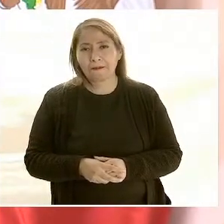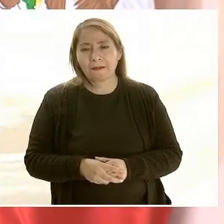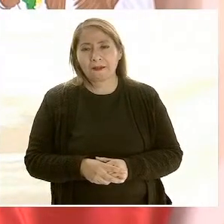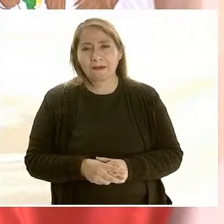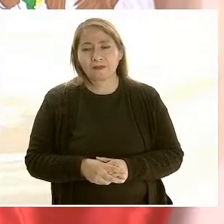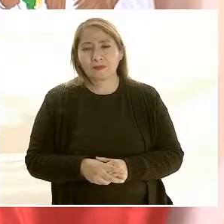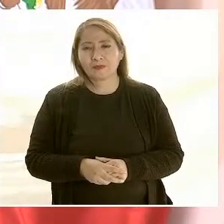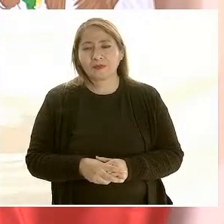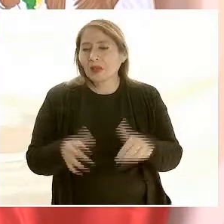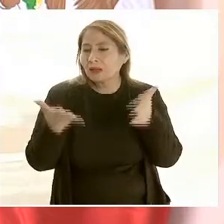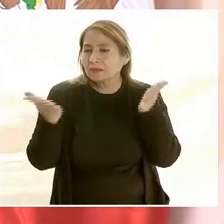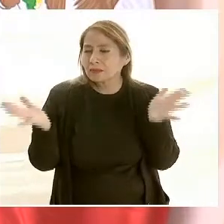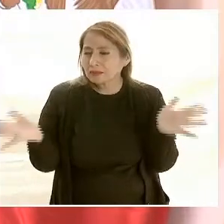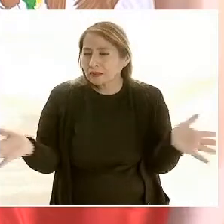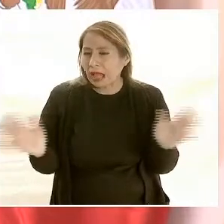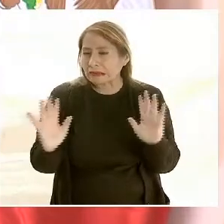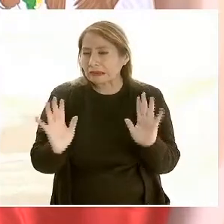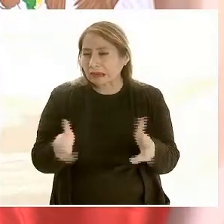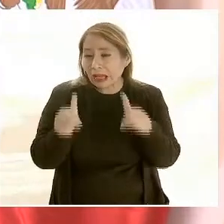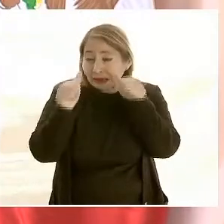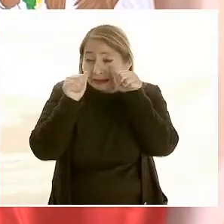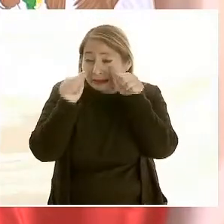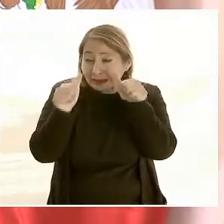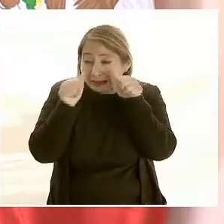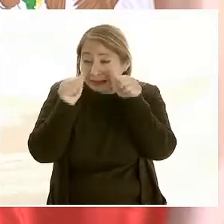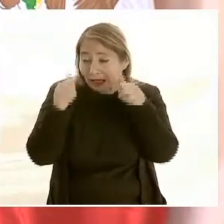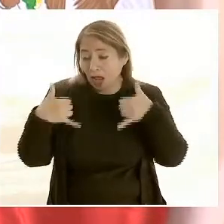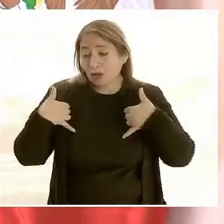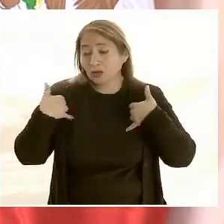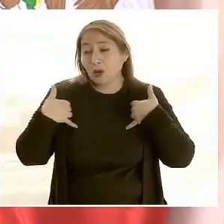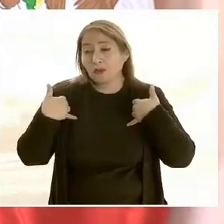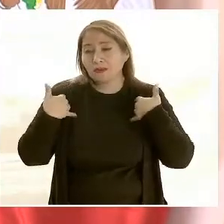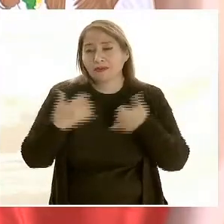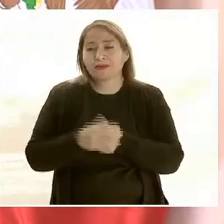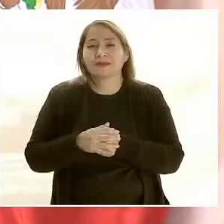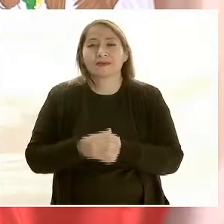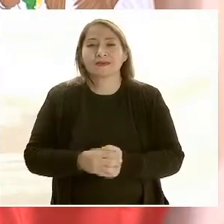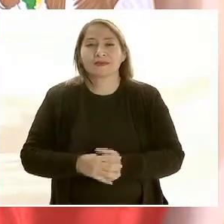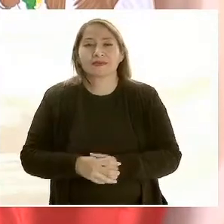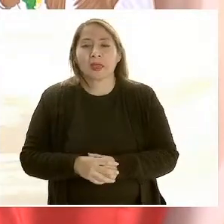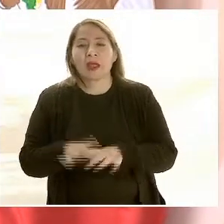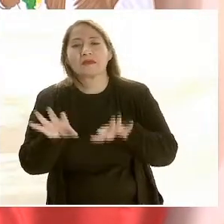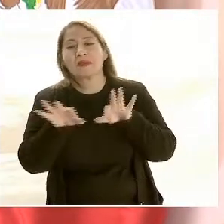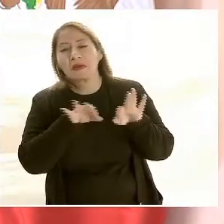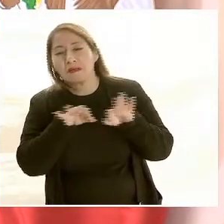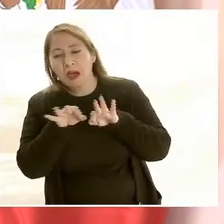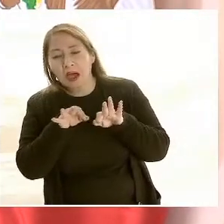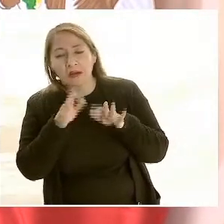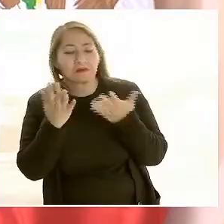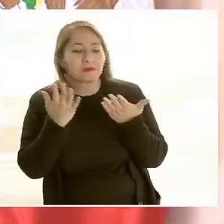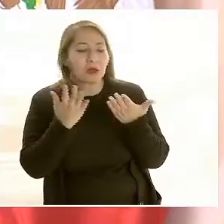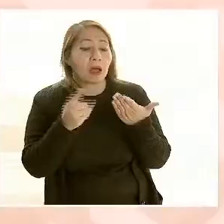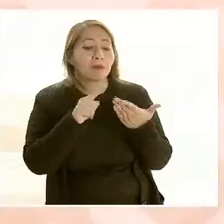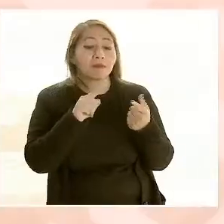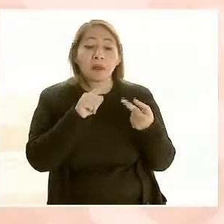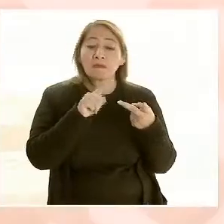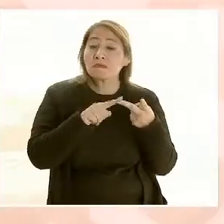se atiende a los jóvenes, se les garantiza el derecho al trabajo, al estudio.